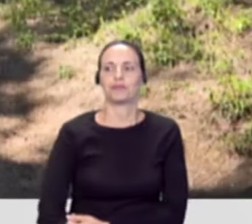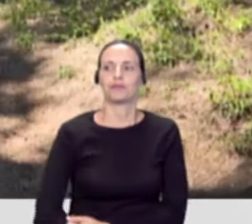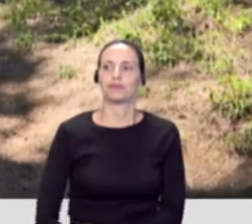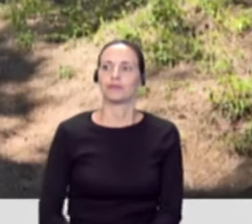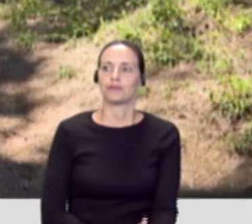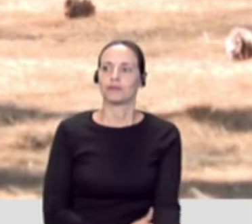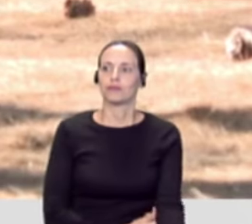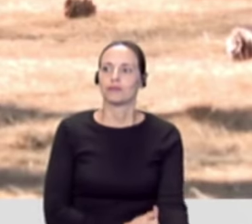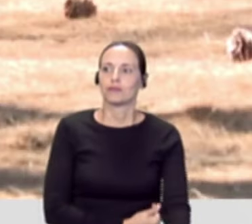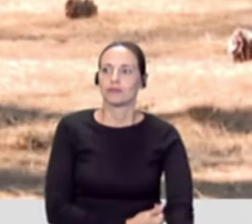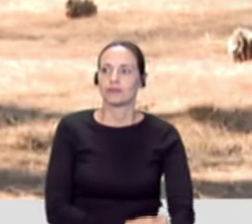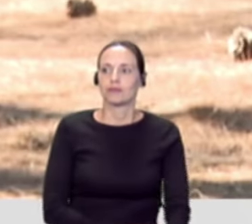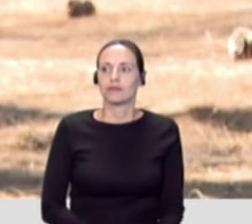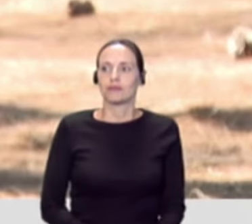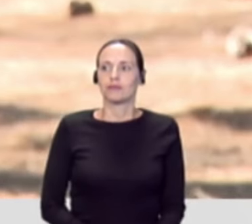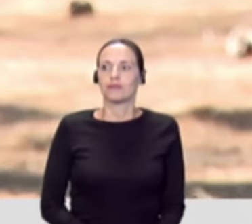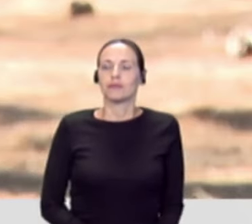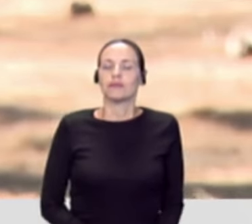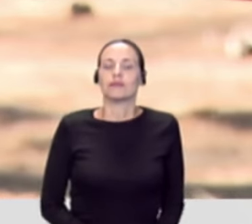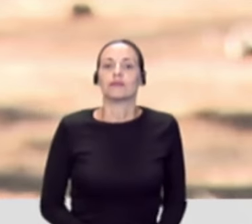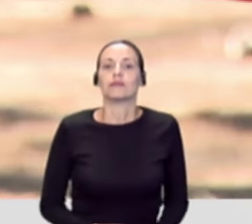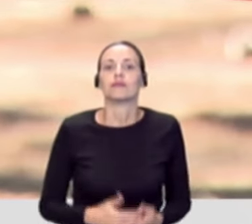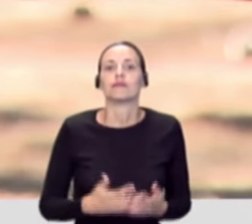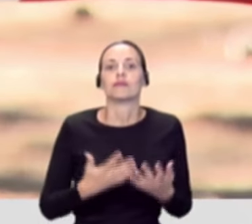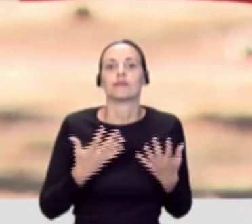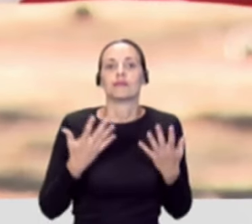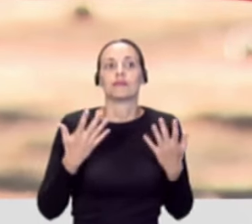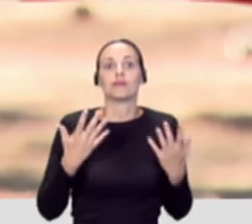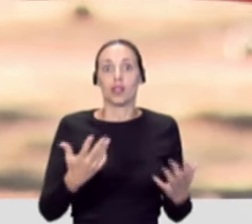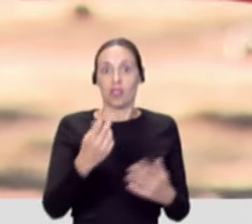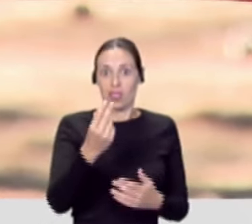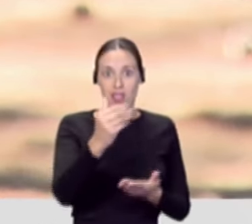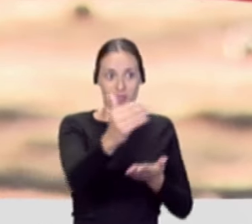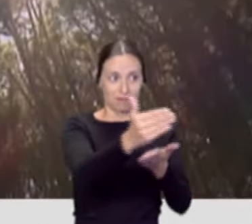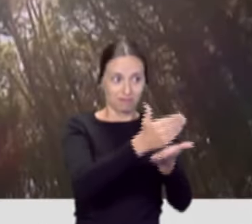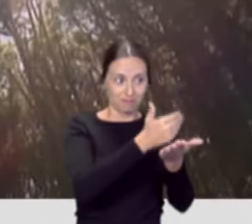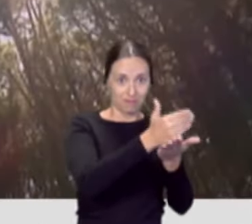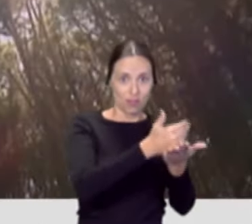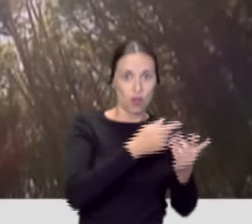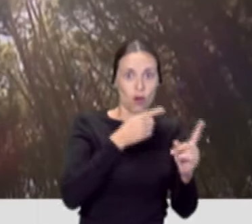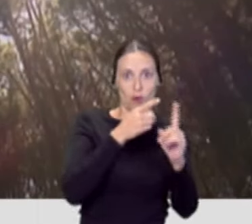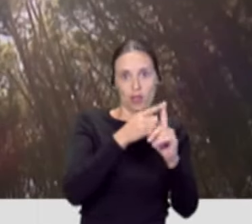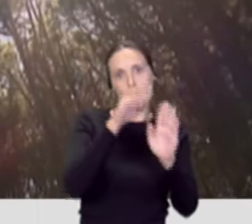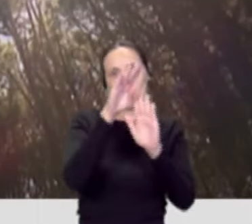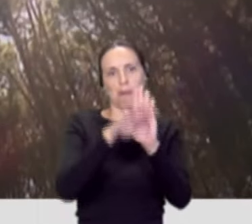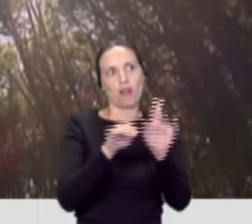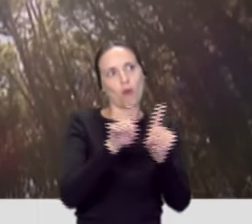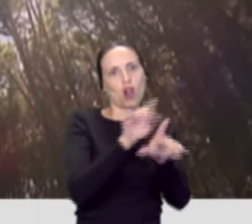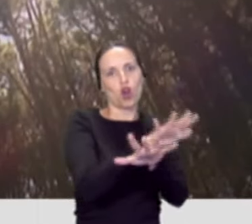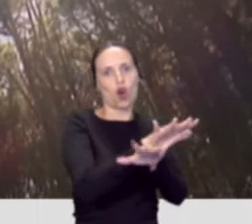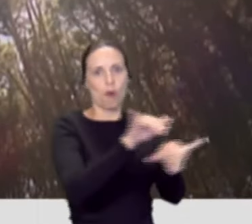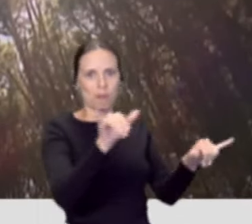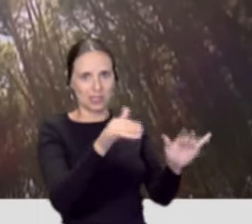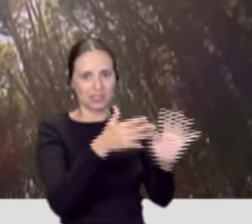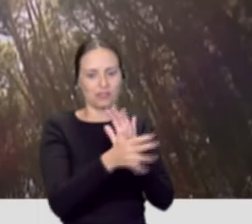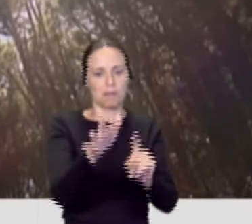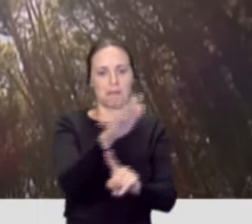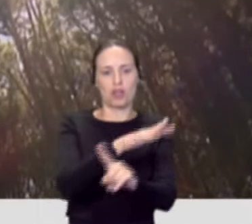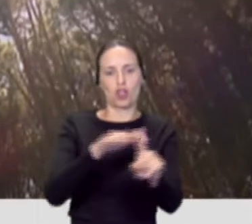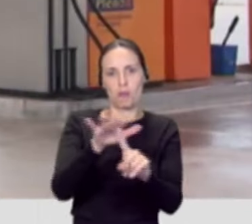lo que se utilice sea directamente para medidas compensatorias. Entonces, si alguien, pues, en vez de utilizar mucho su